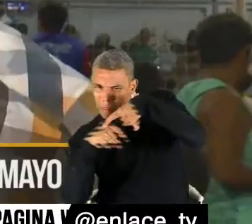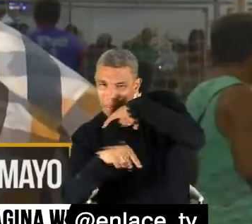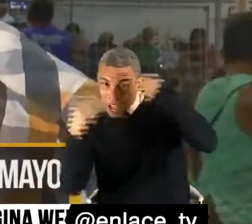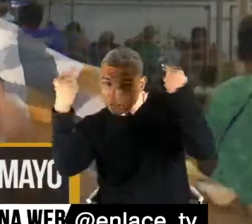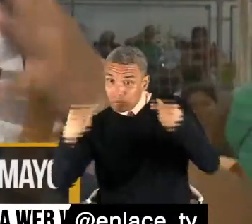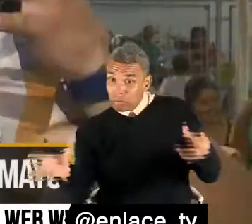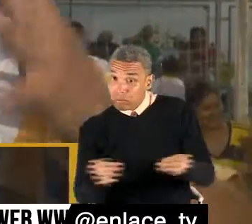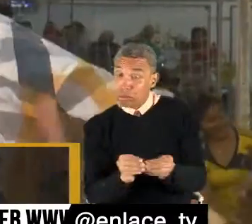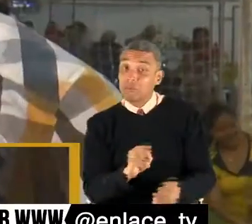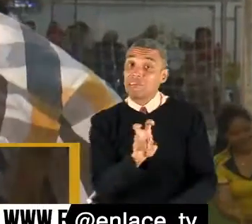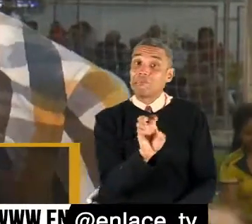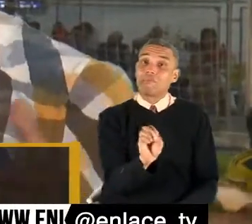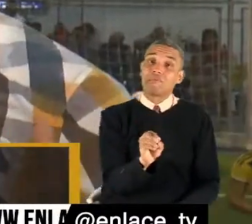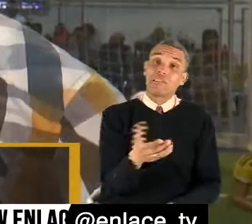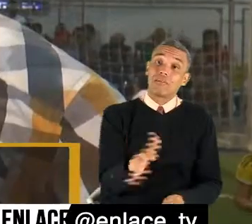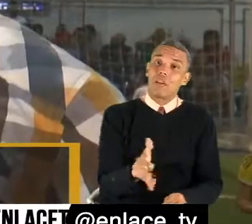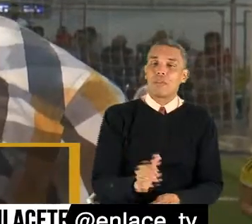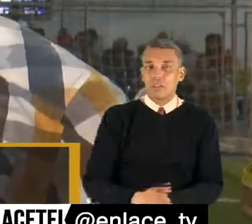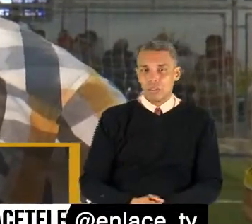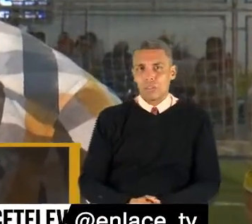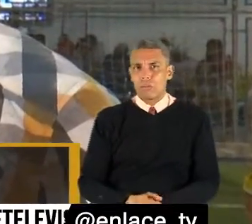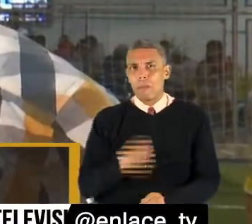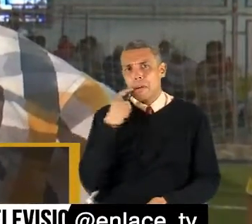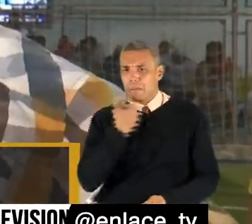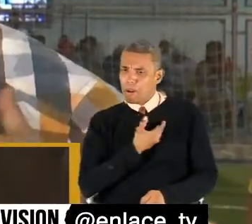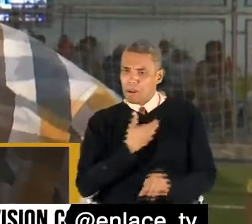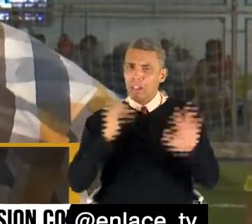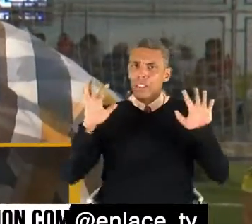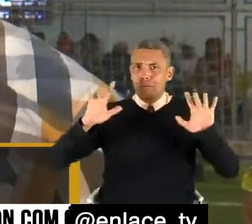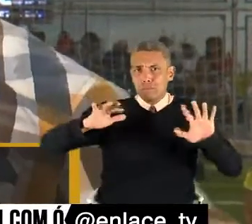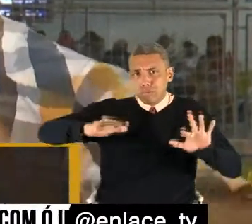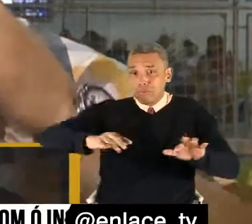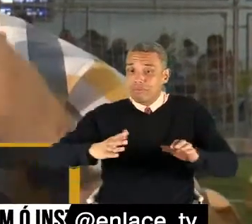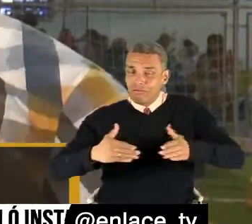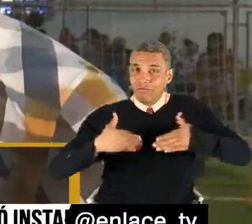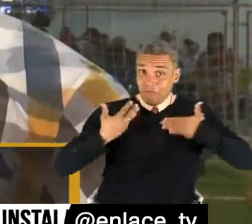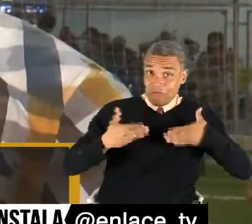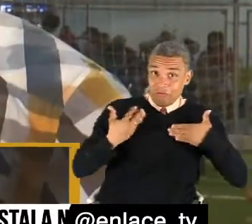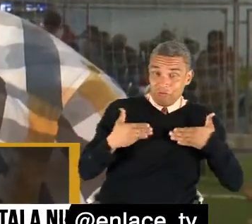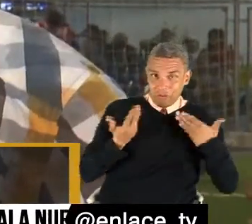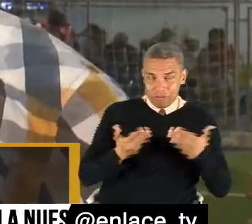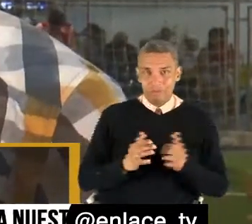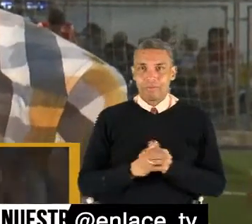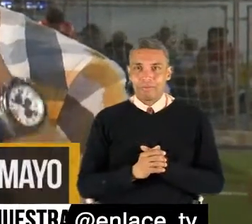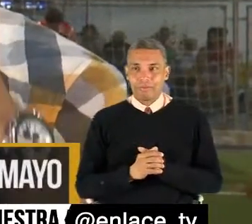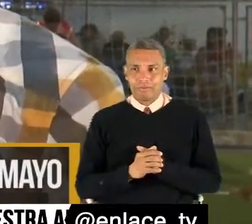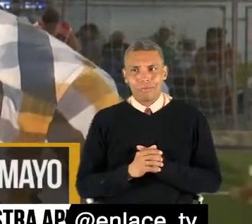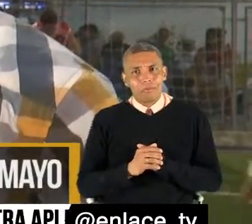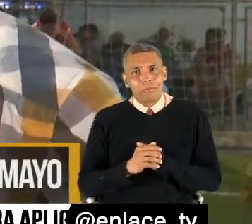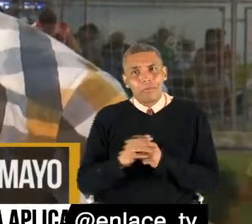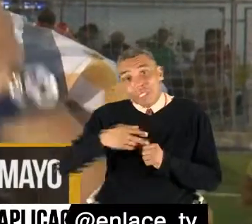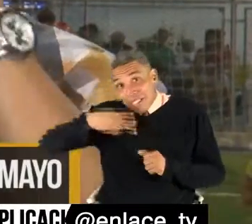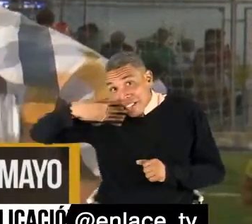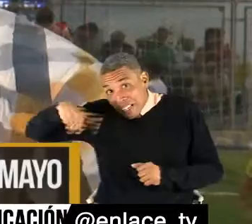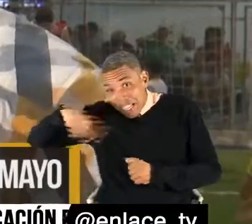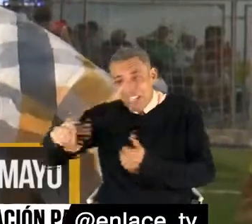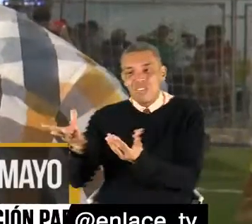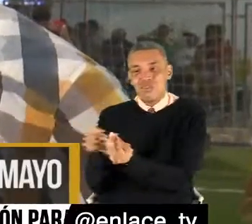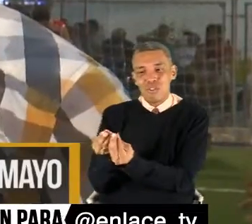todos los padres, fue una integración espectacular y de verdad que estamos muy contentos, aparte de quedar campeón, porque la Pony